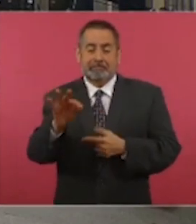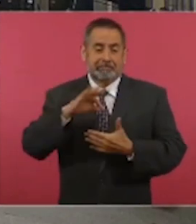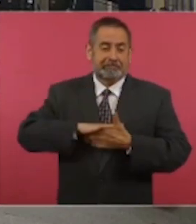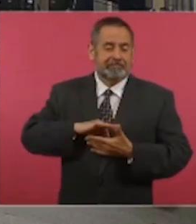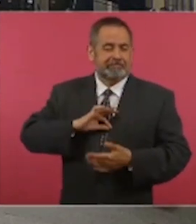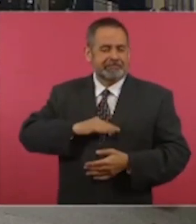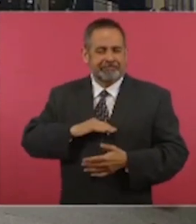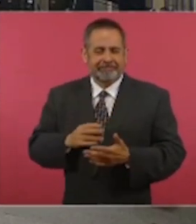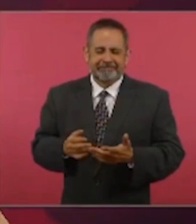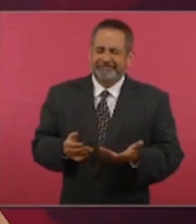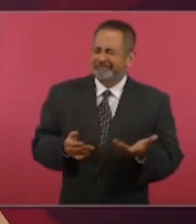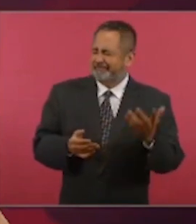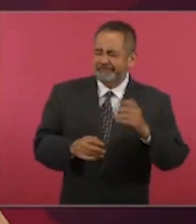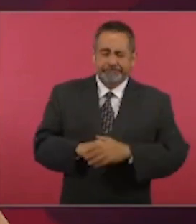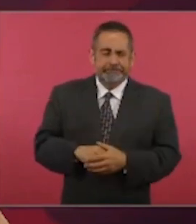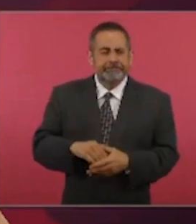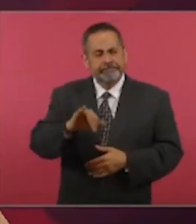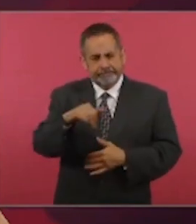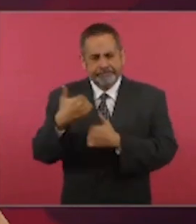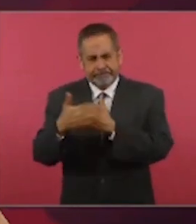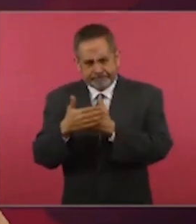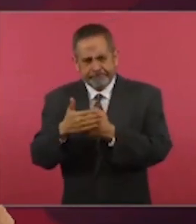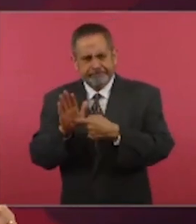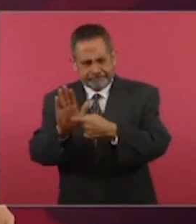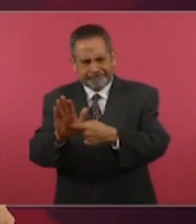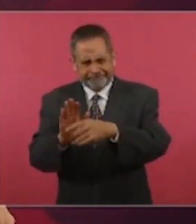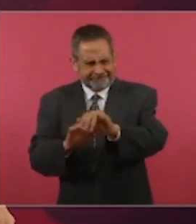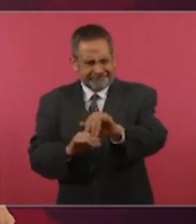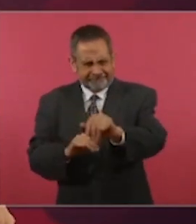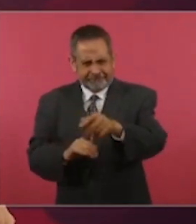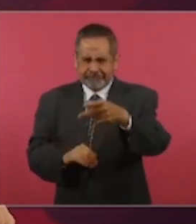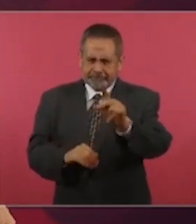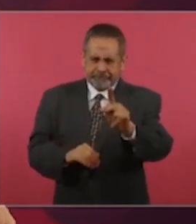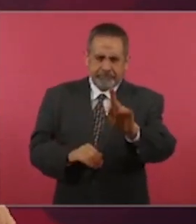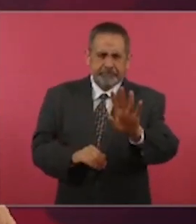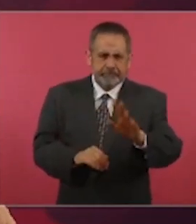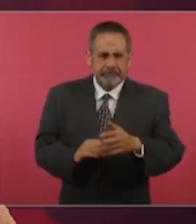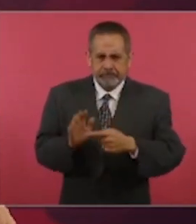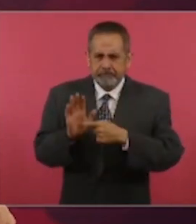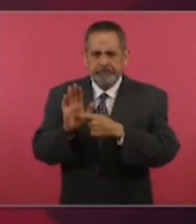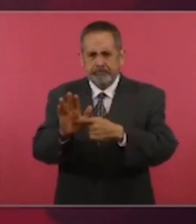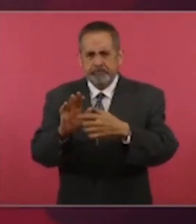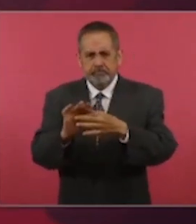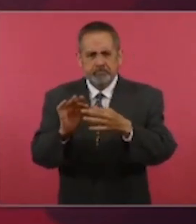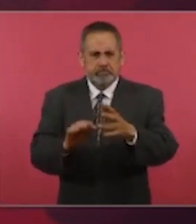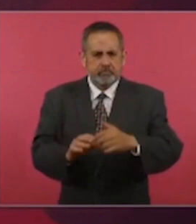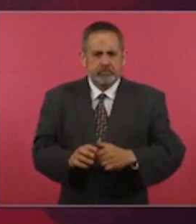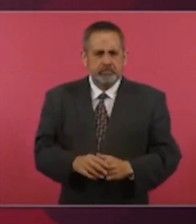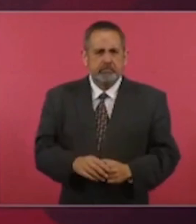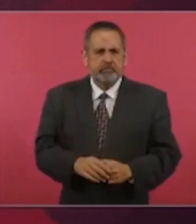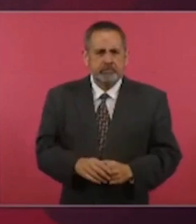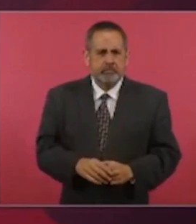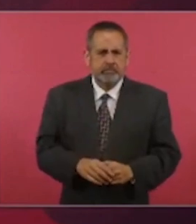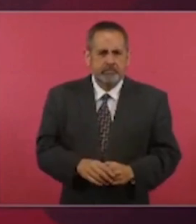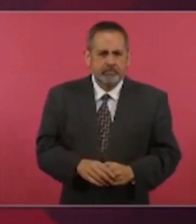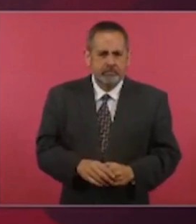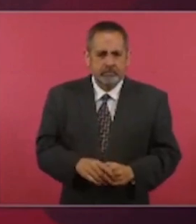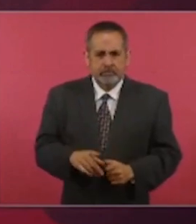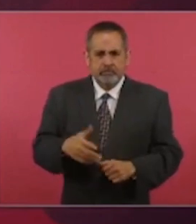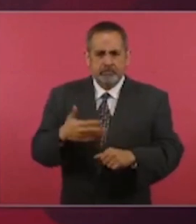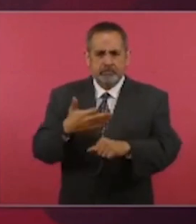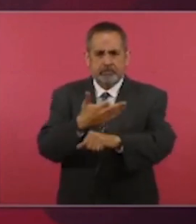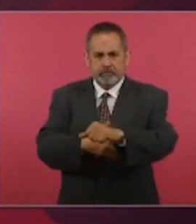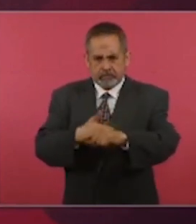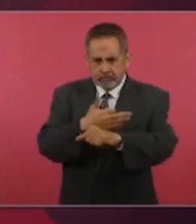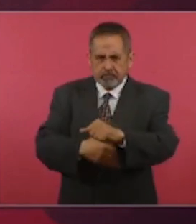Sí, lo vamos a hacer. O sea que podríamos. Pero lo vamos a hacer no en la tarde,